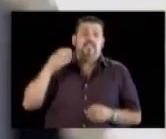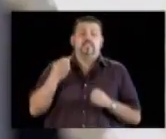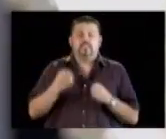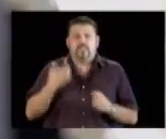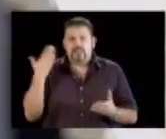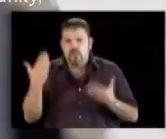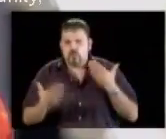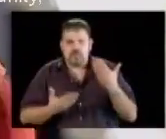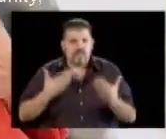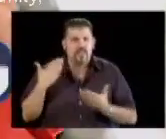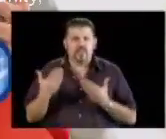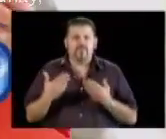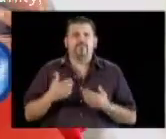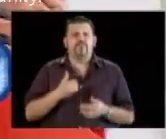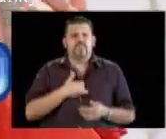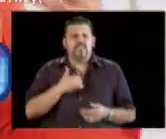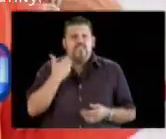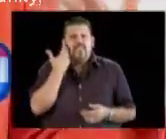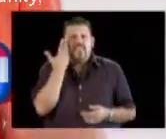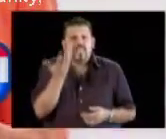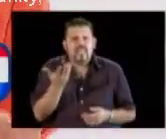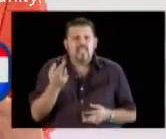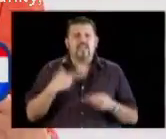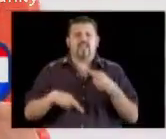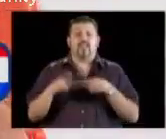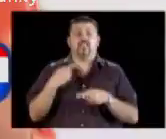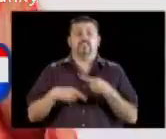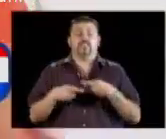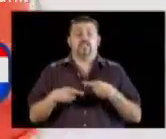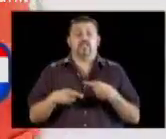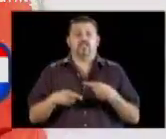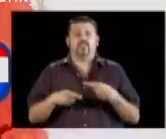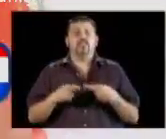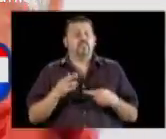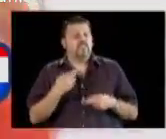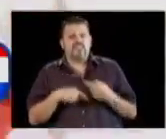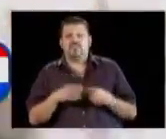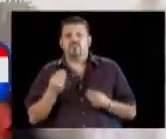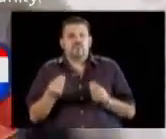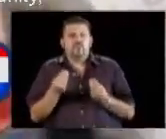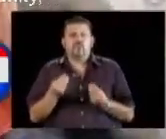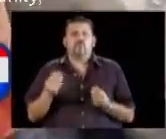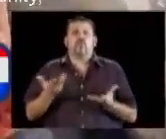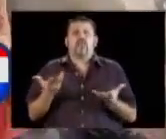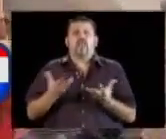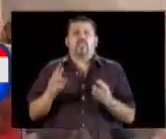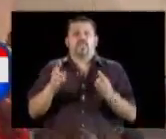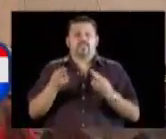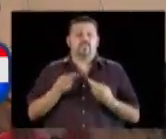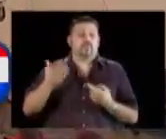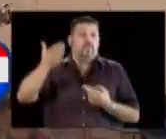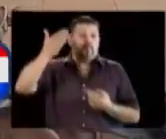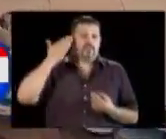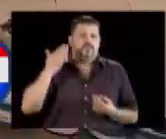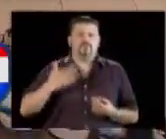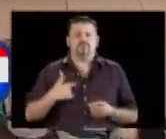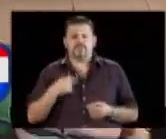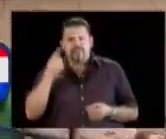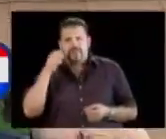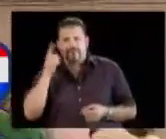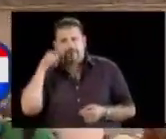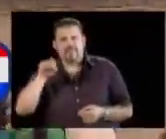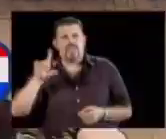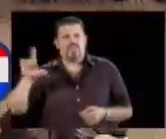estudiando, quiere regresarle a la comunidad mucho de lo que ella ha recibido. Y para